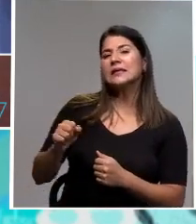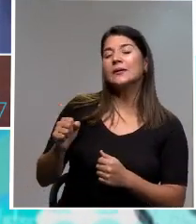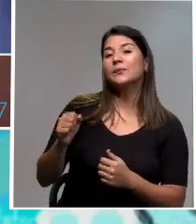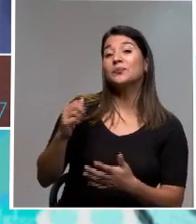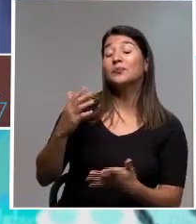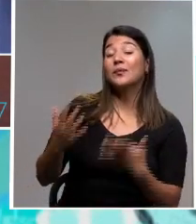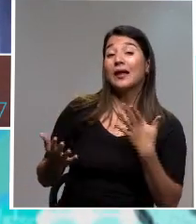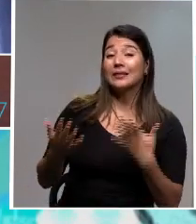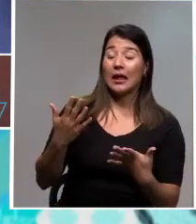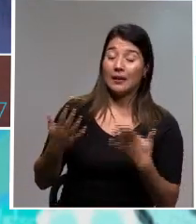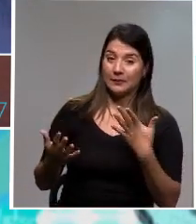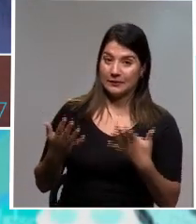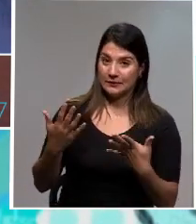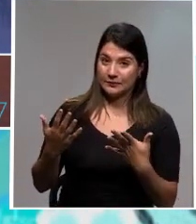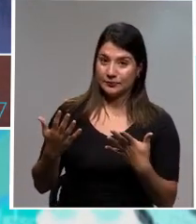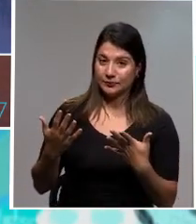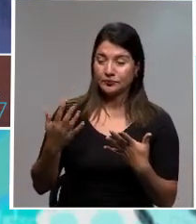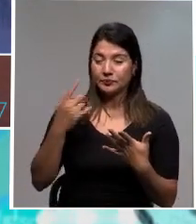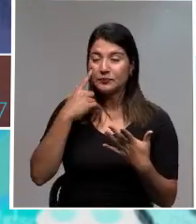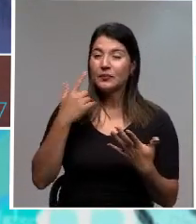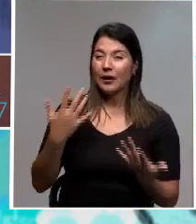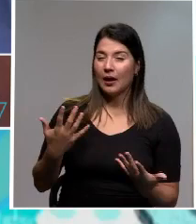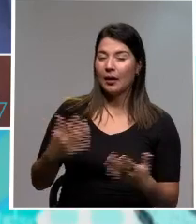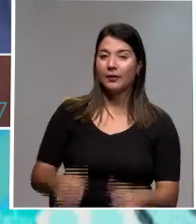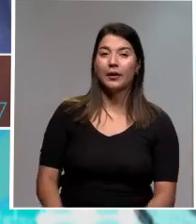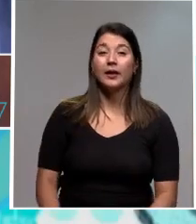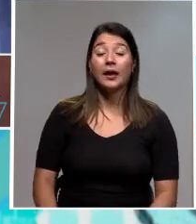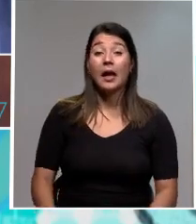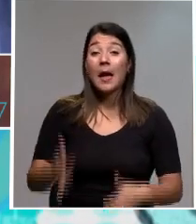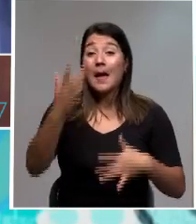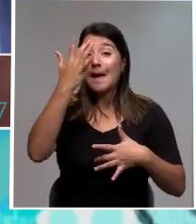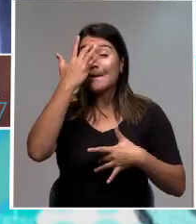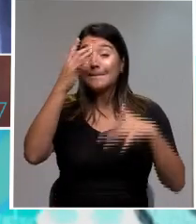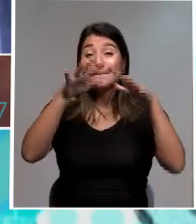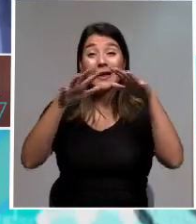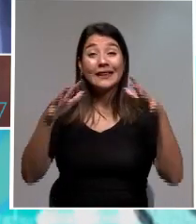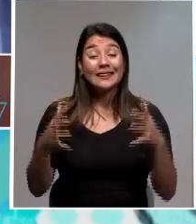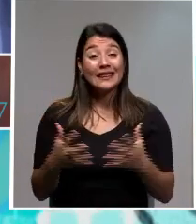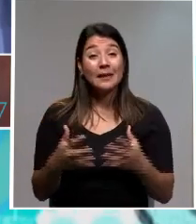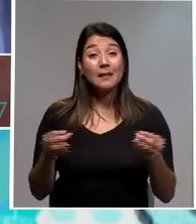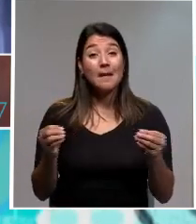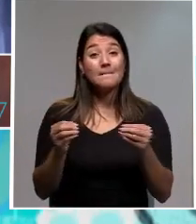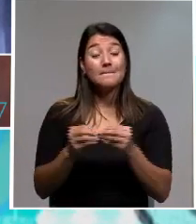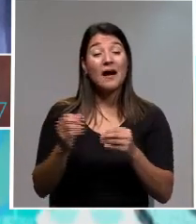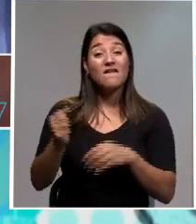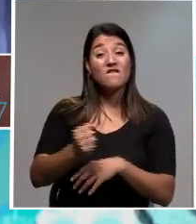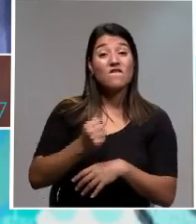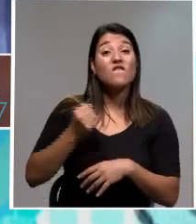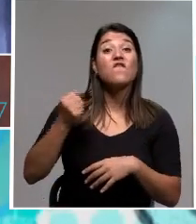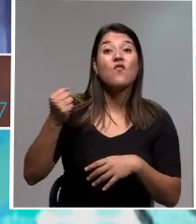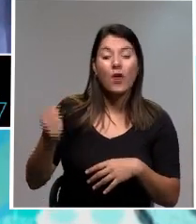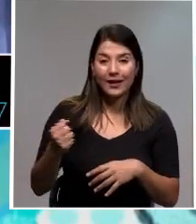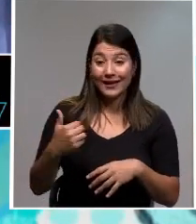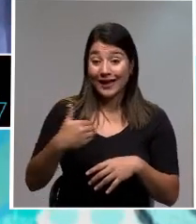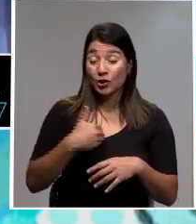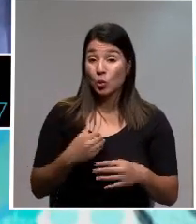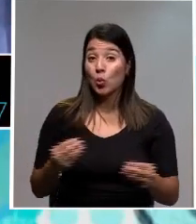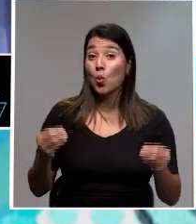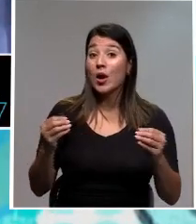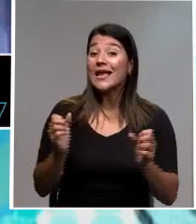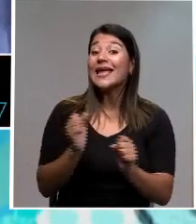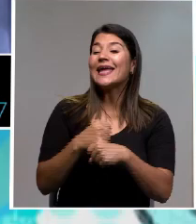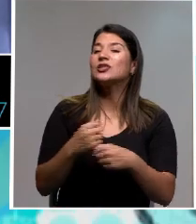Posiblemente, vamos a ver, la pandemia más fuerte que ha causado más muertes en